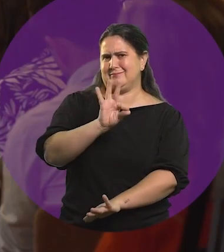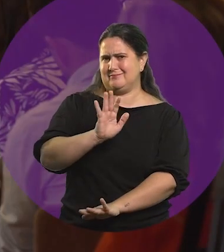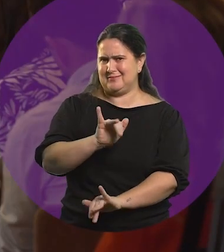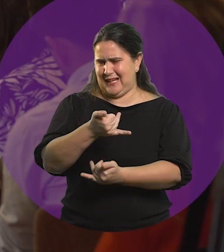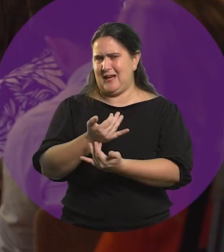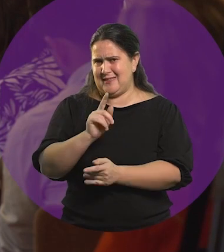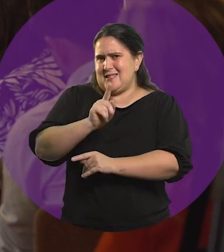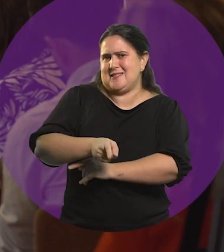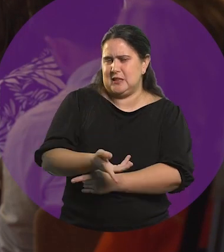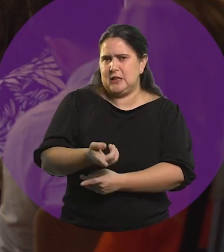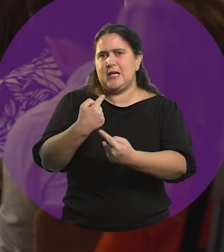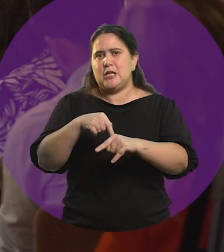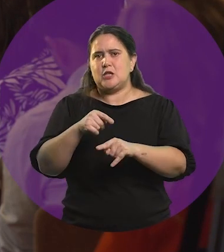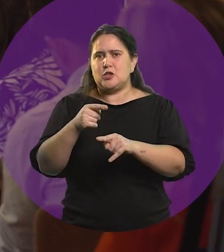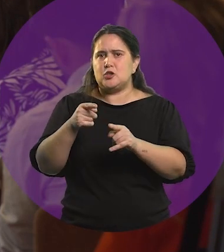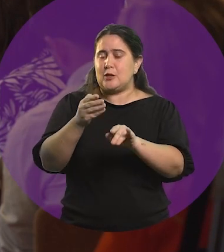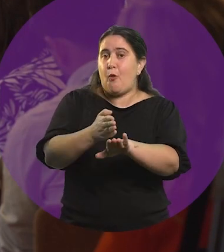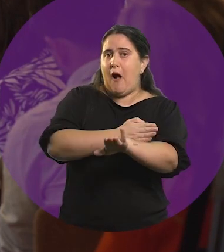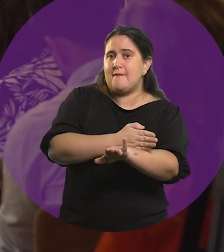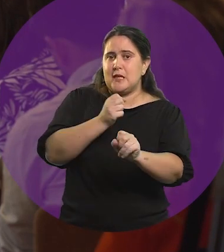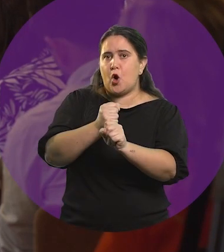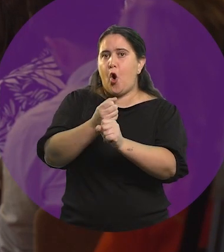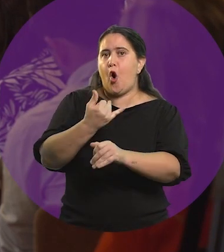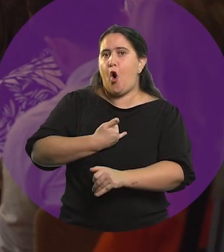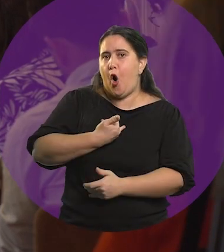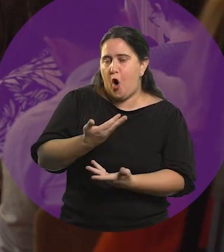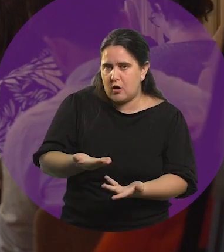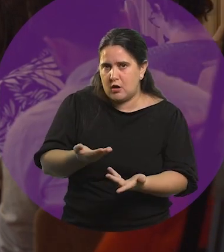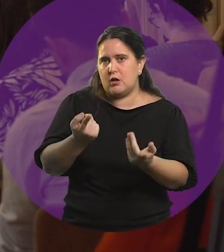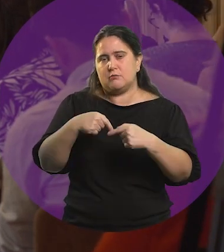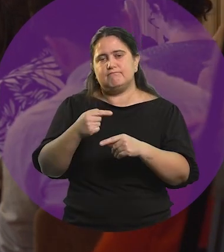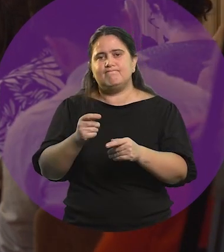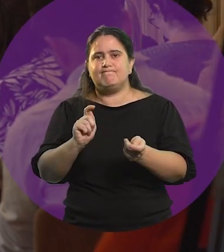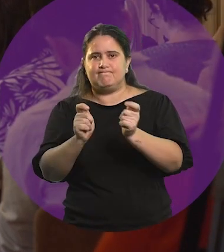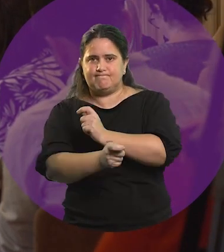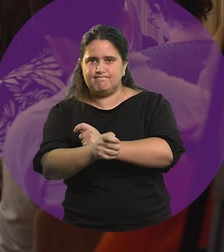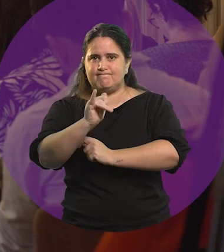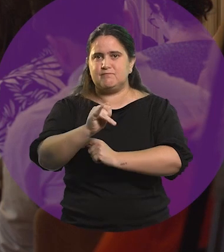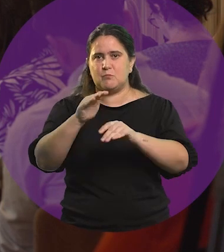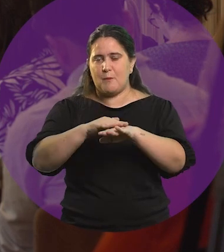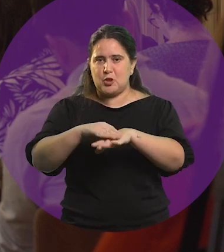previamente. Entonces, ¿y cómo trabajo eso previo? Bueno, estamos viendo que hay un cambio ya